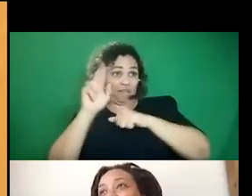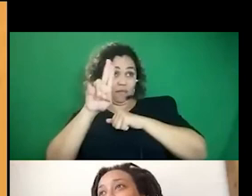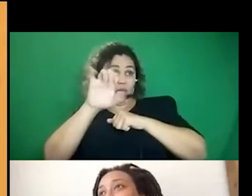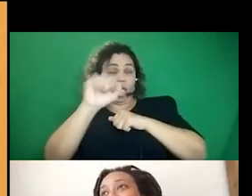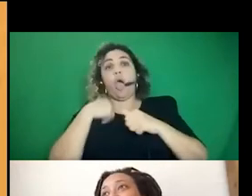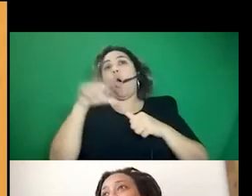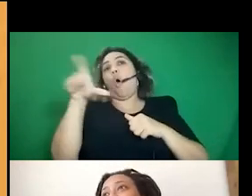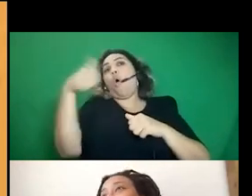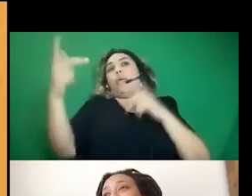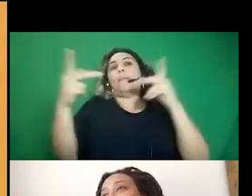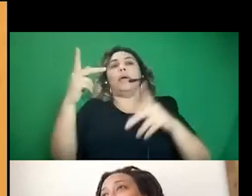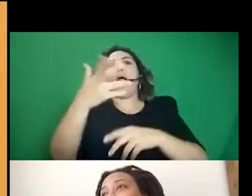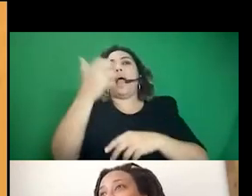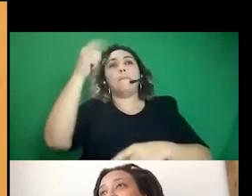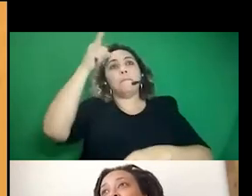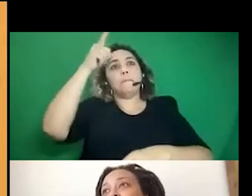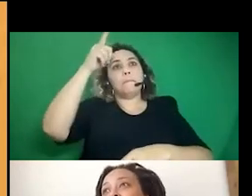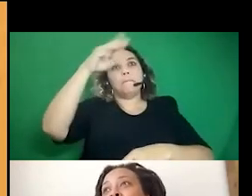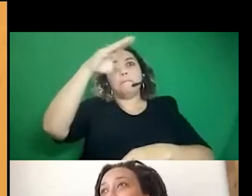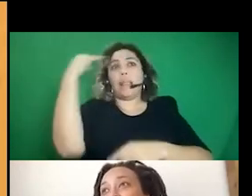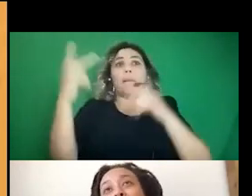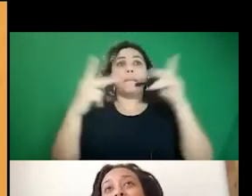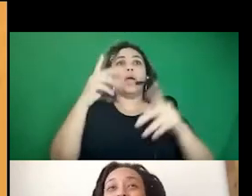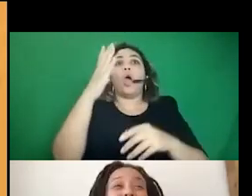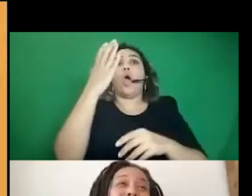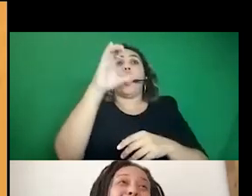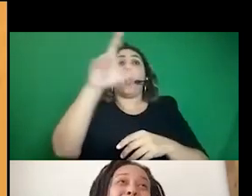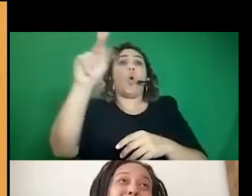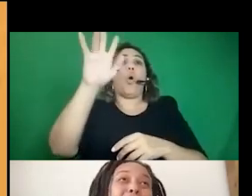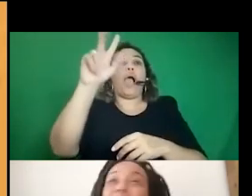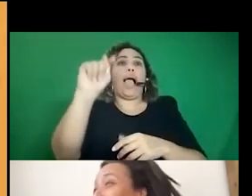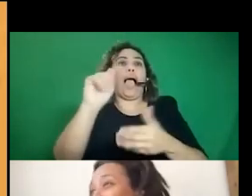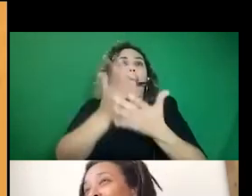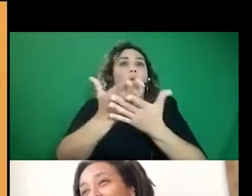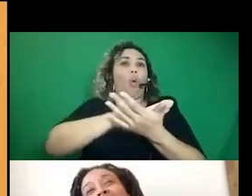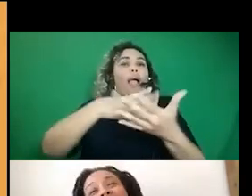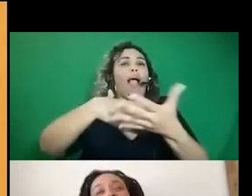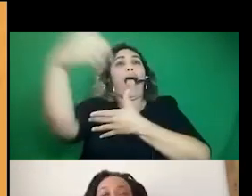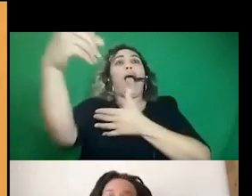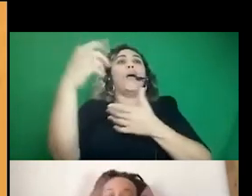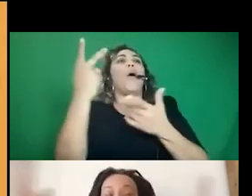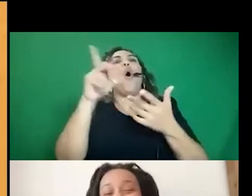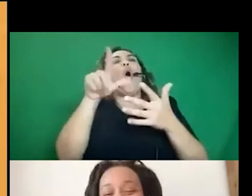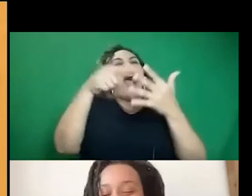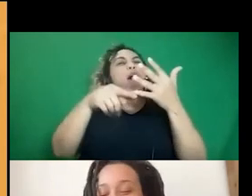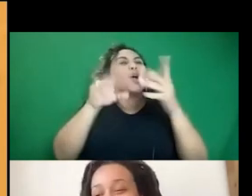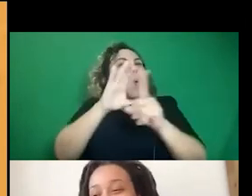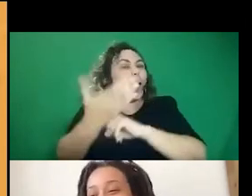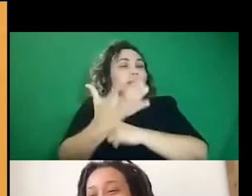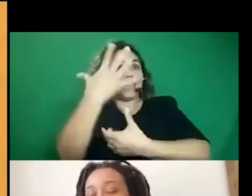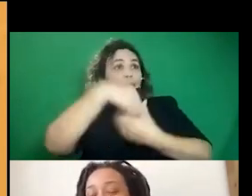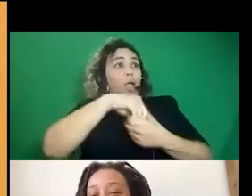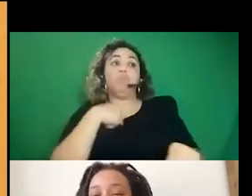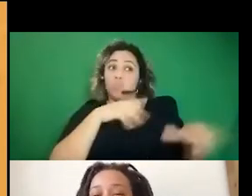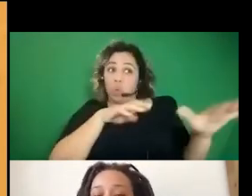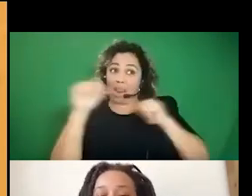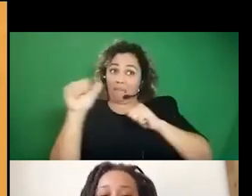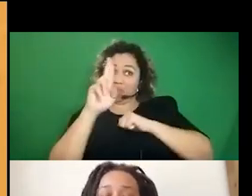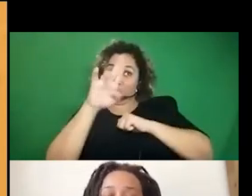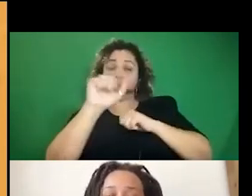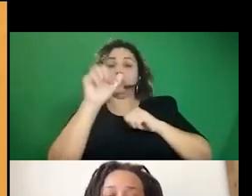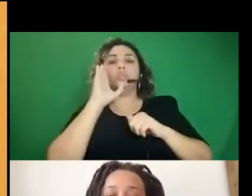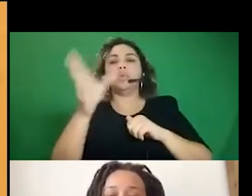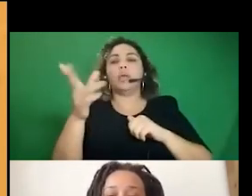habían se nos llevamos a no se nos llevamos a las las carnes asadas o no